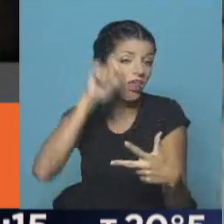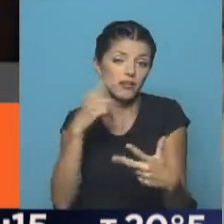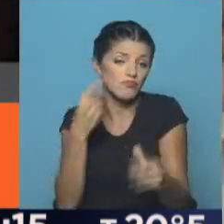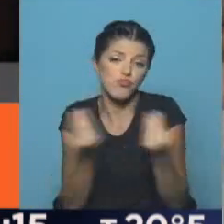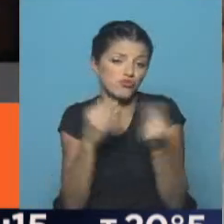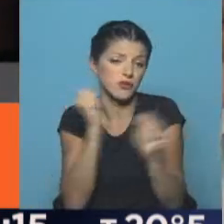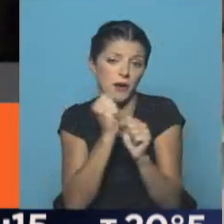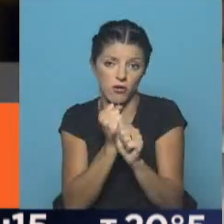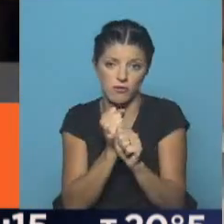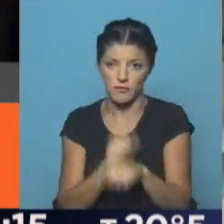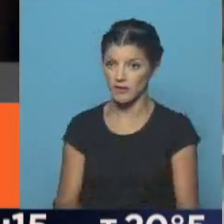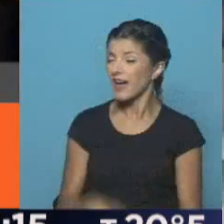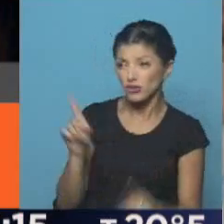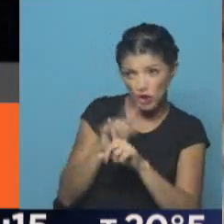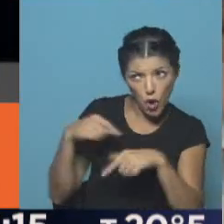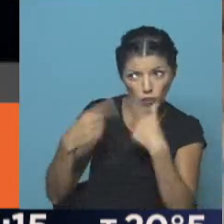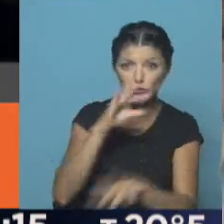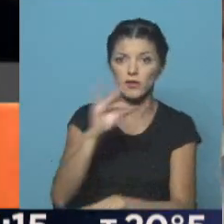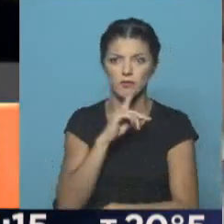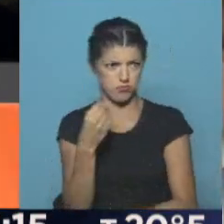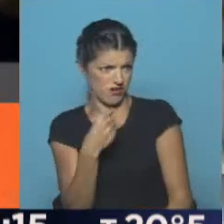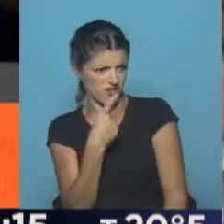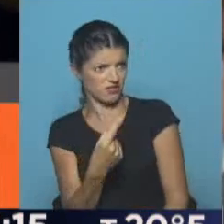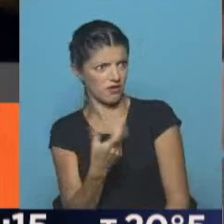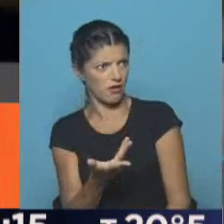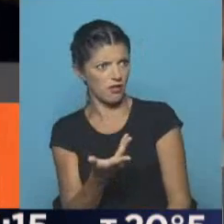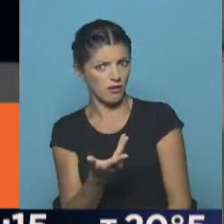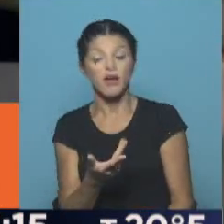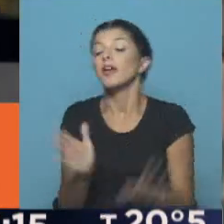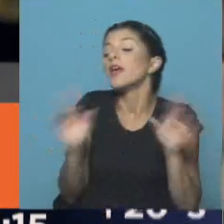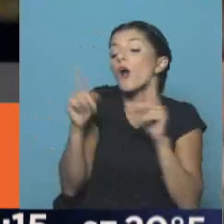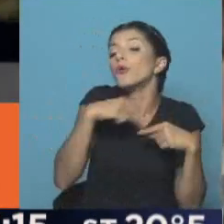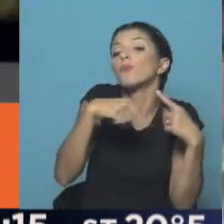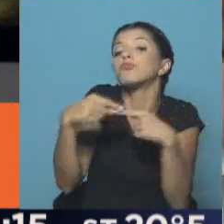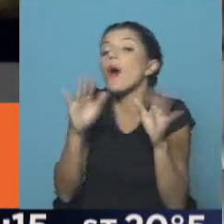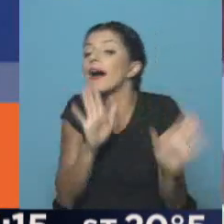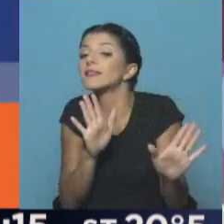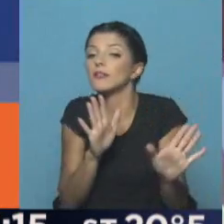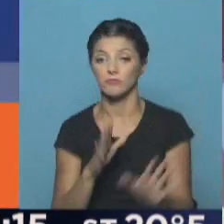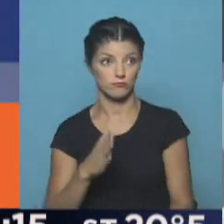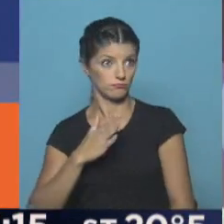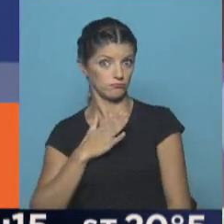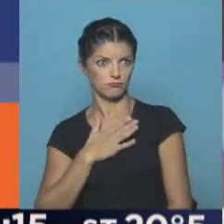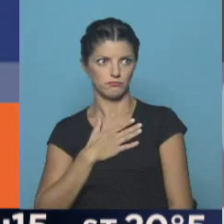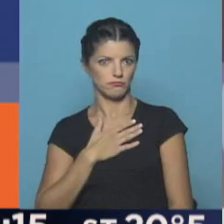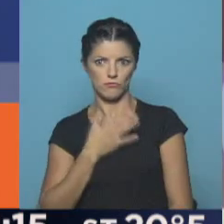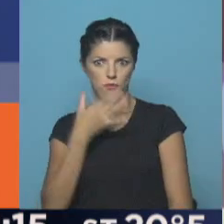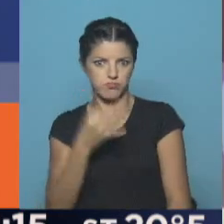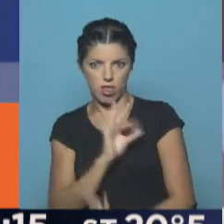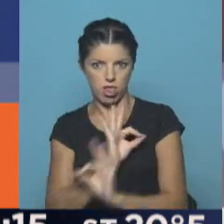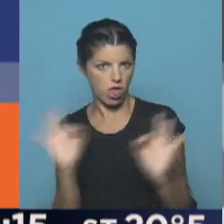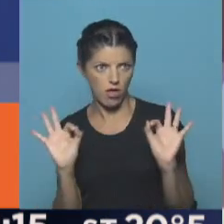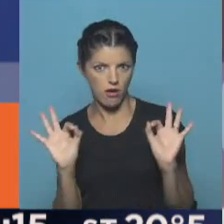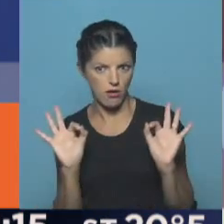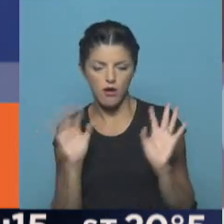Tinelli que no va a seguir Bauza? ¿Por qué lo decís? Porque esa es la información que surge. No es una decisión de la dirigencia que actualmente está,